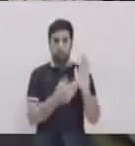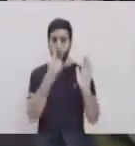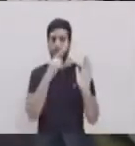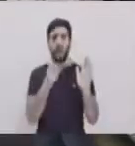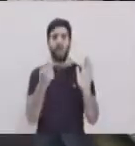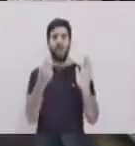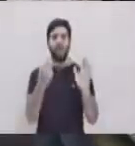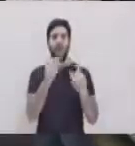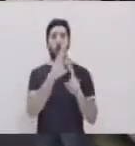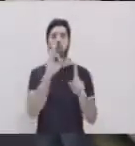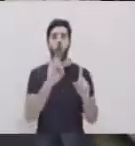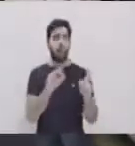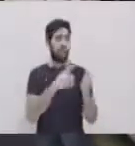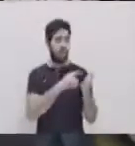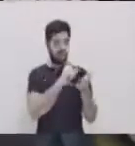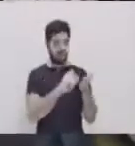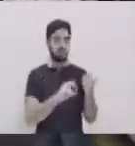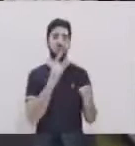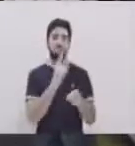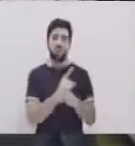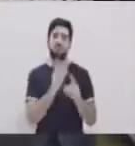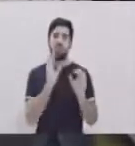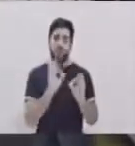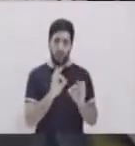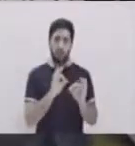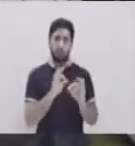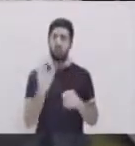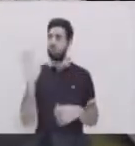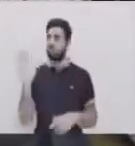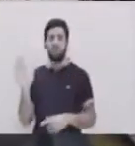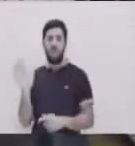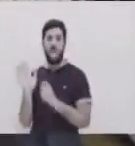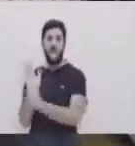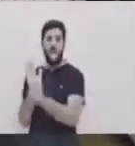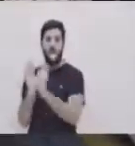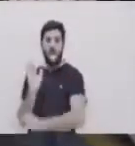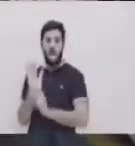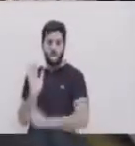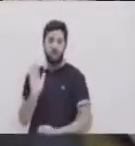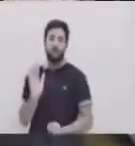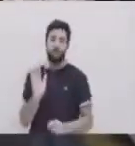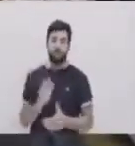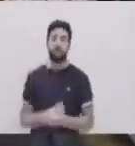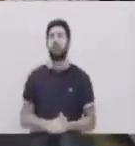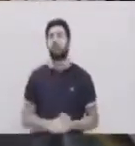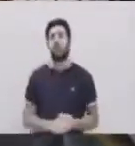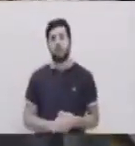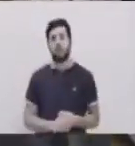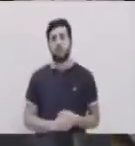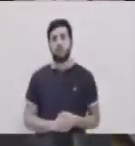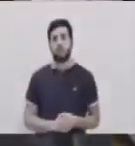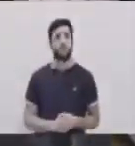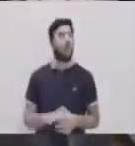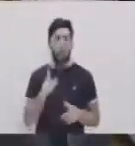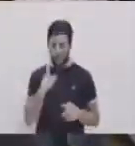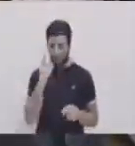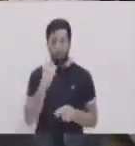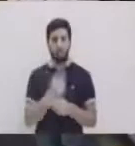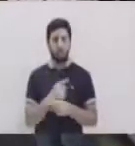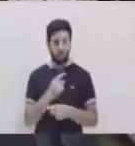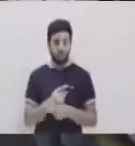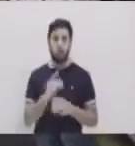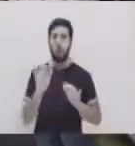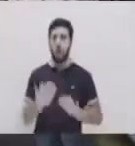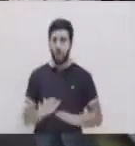ortografía y es un mensaje como más elaborado a diferencia de este. Muy bien, sí, algo como tú bien